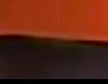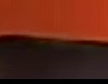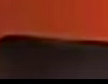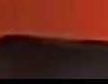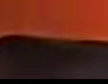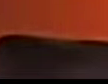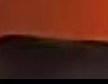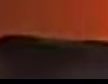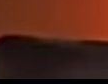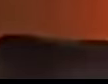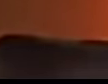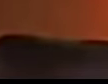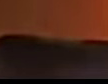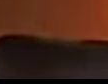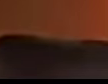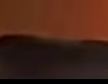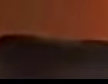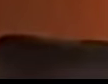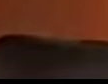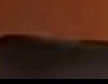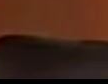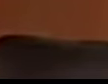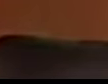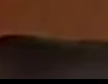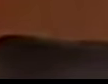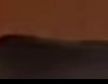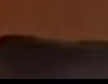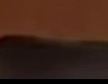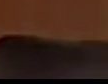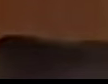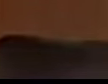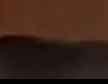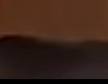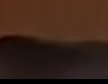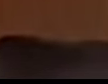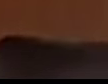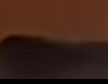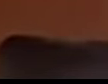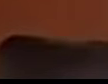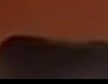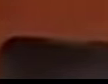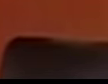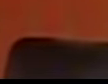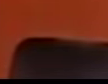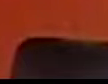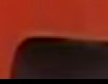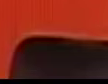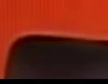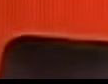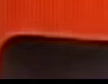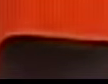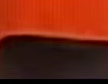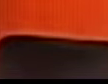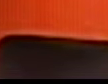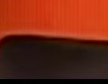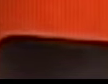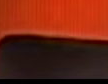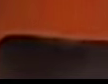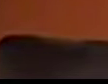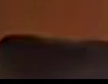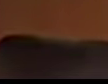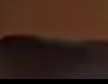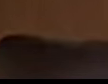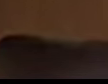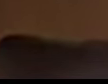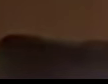Sábado punja Rafael Correa Yacta Pushaka Tuta Mantami Anta Aviopi Bicicletapi Puringapa Yuxirka Shinapastami Ajushka Mantami Chaishina Mana Chaishina